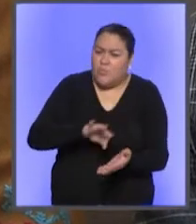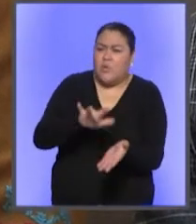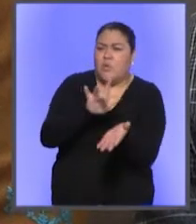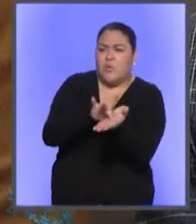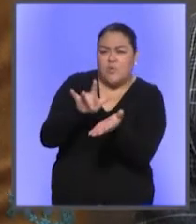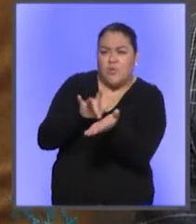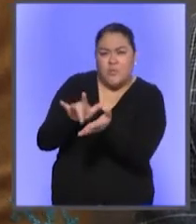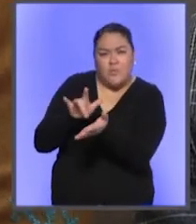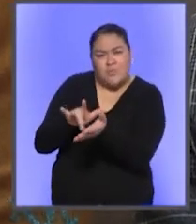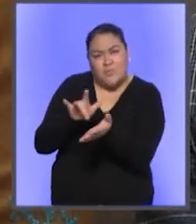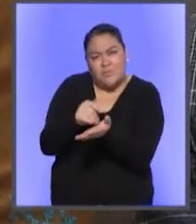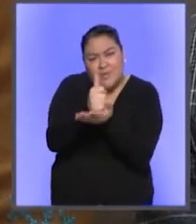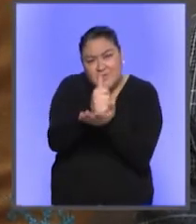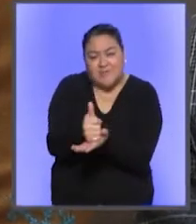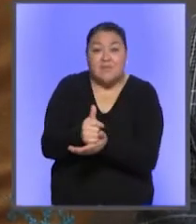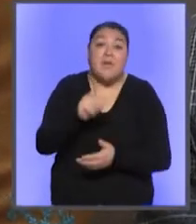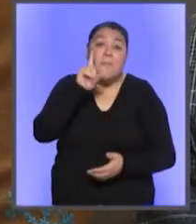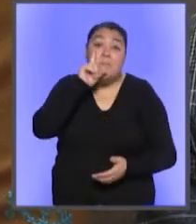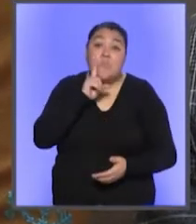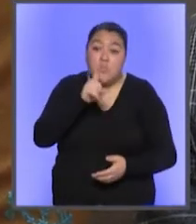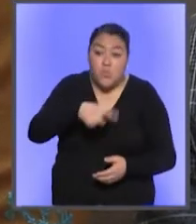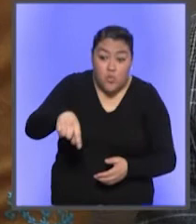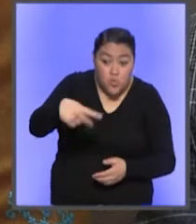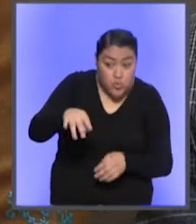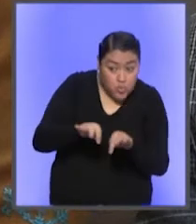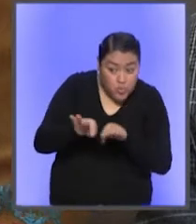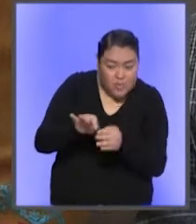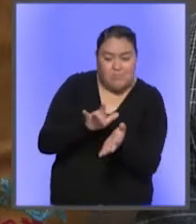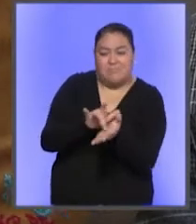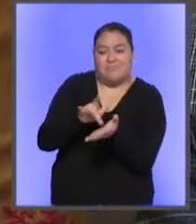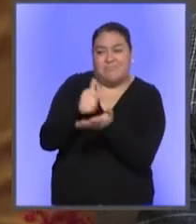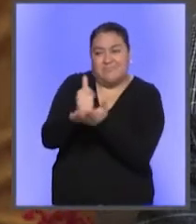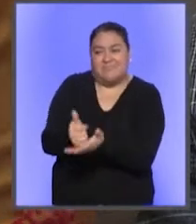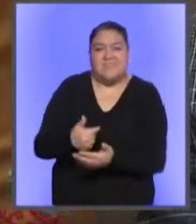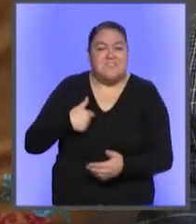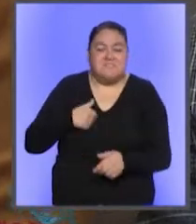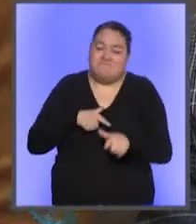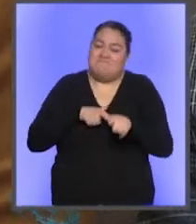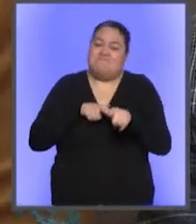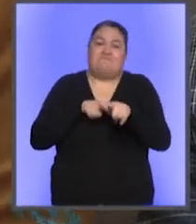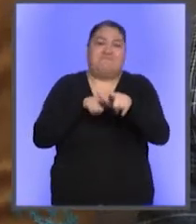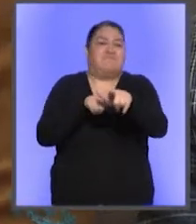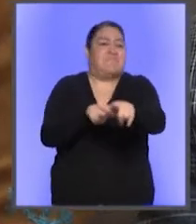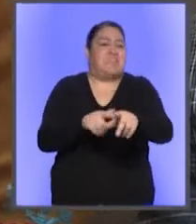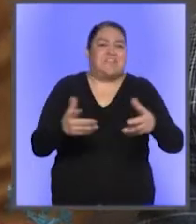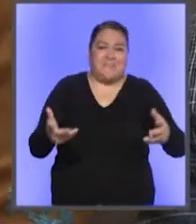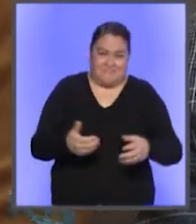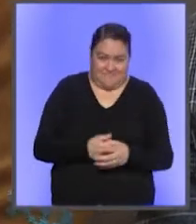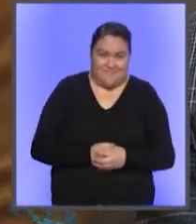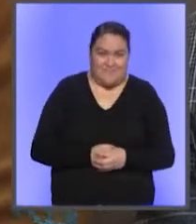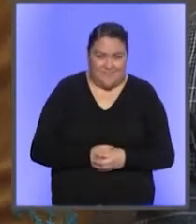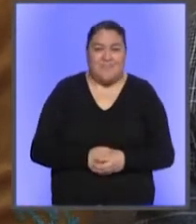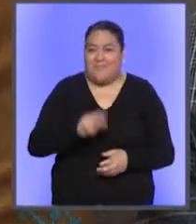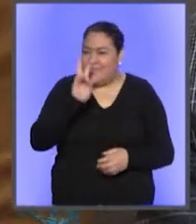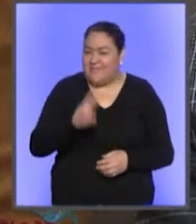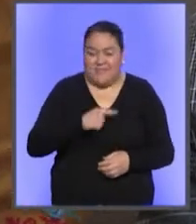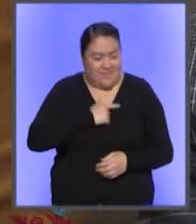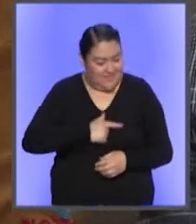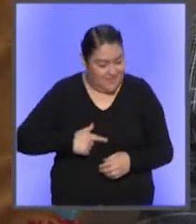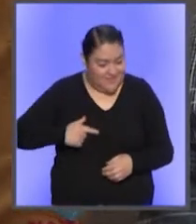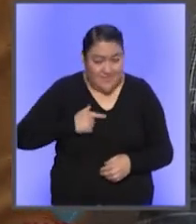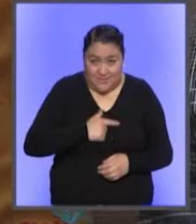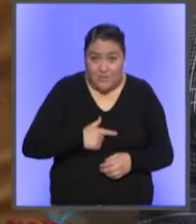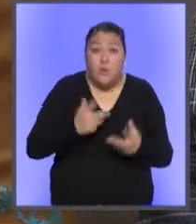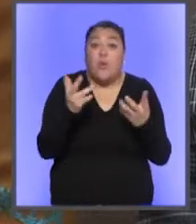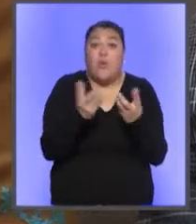aportando mucho a este gran trabajo de las mujeres y Bueno pues decir que que siempre los Seguiremos haciendo Entonces pues bueno Siempre